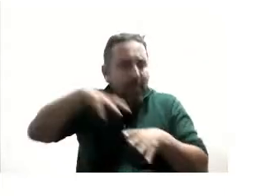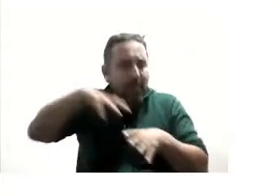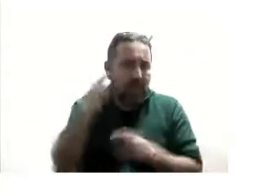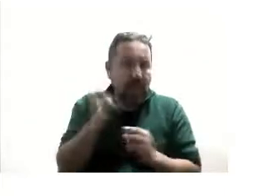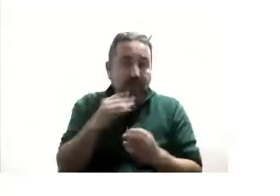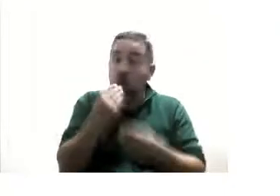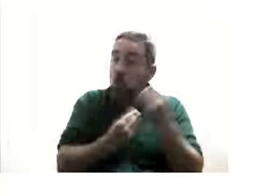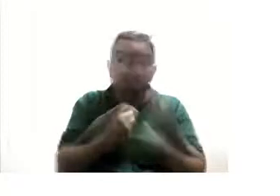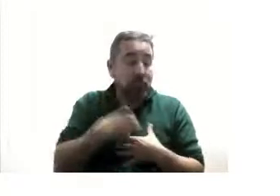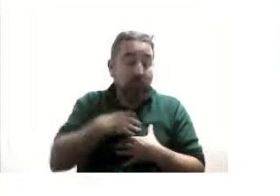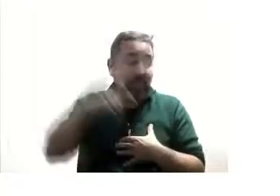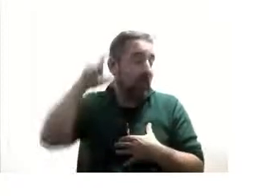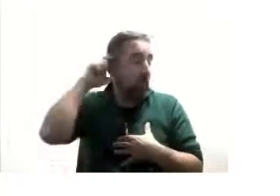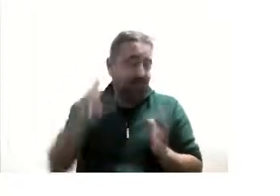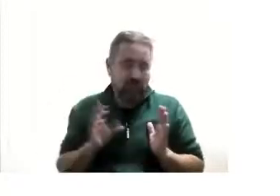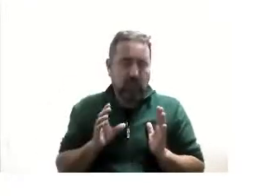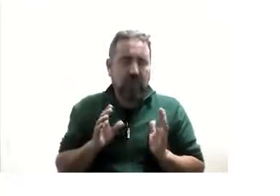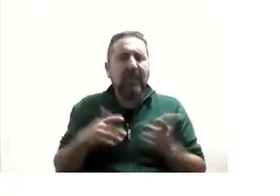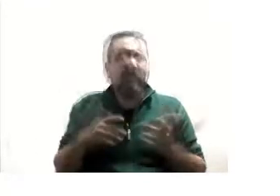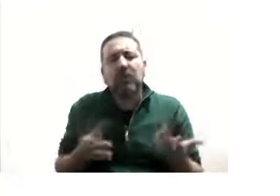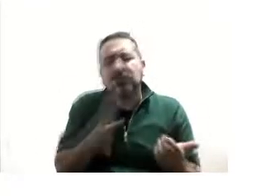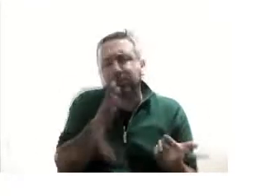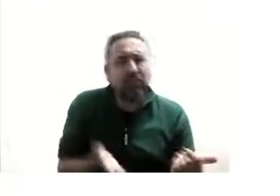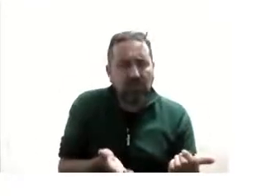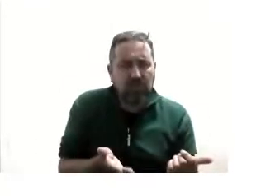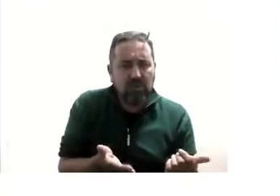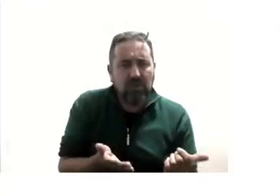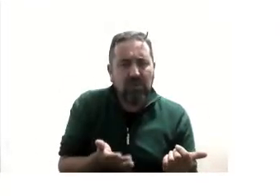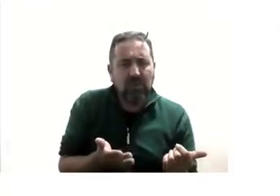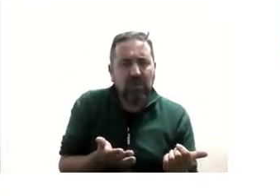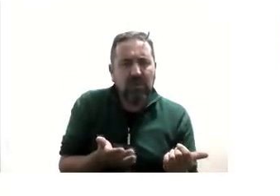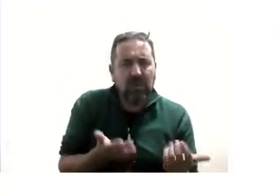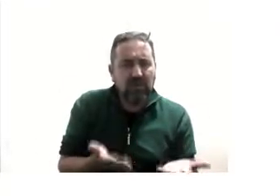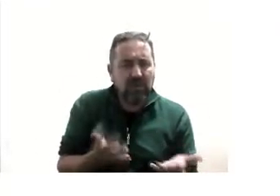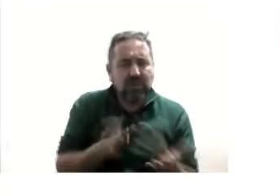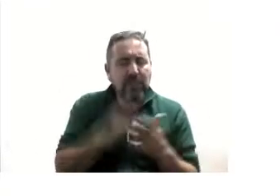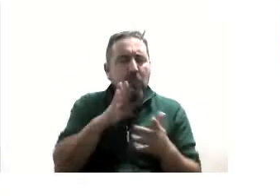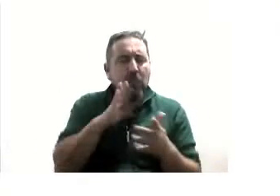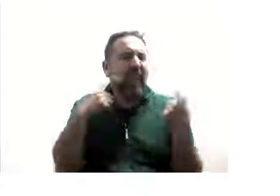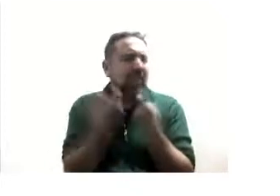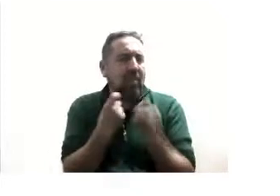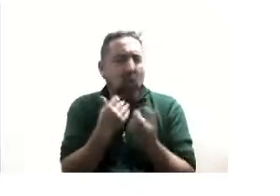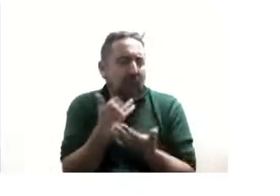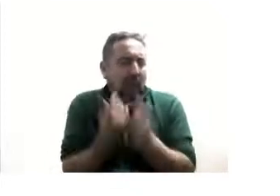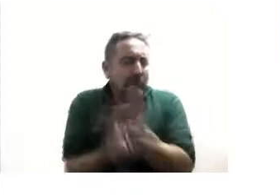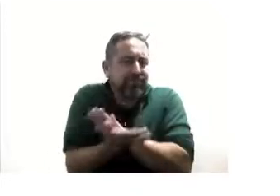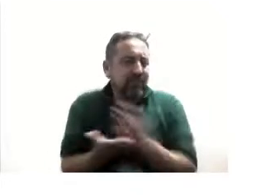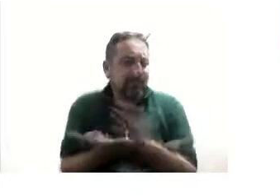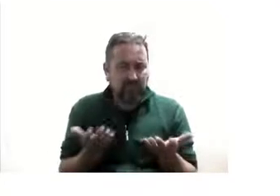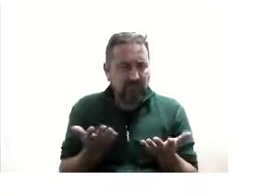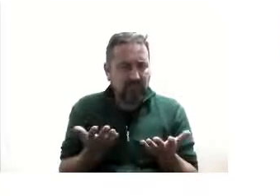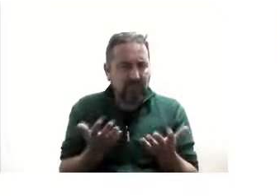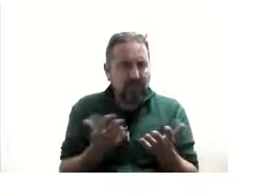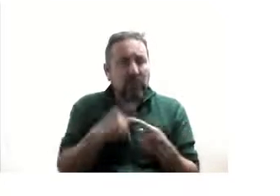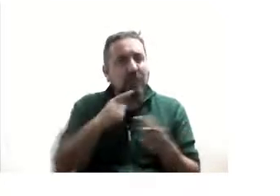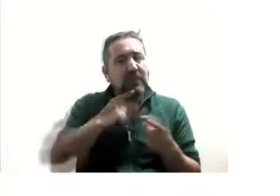audífonos, y preguntan a qué se debe que haya ese tipo de reacción y de alguna manera, bueno, las alternativas tú